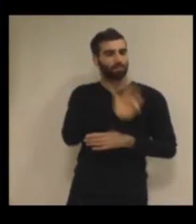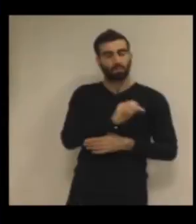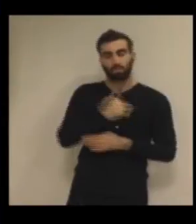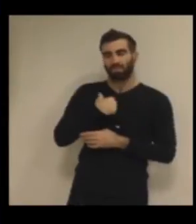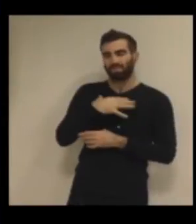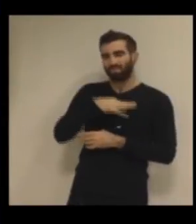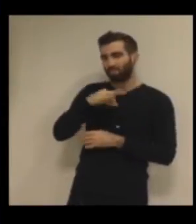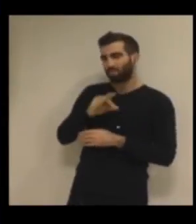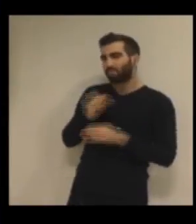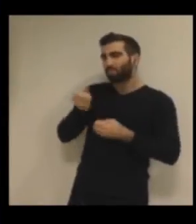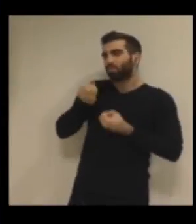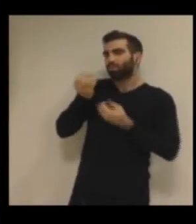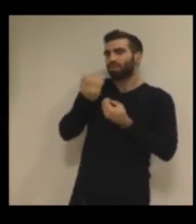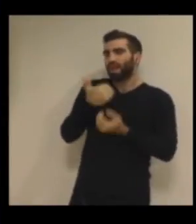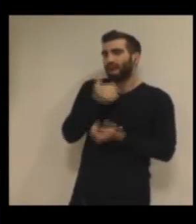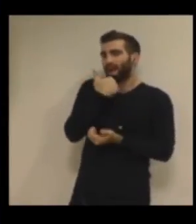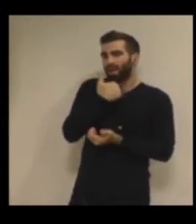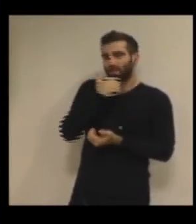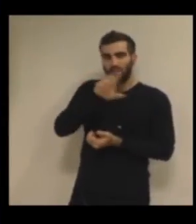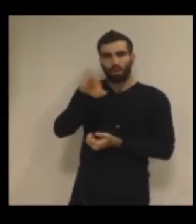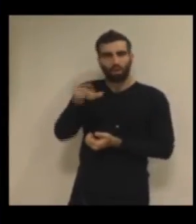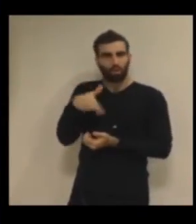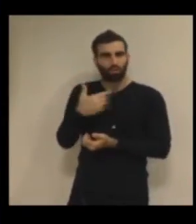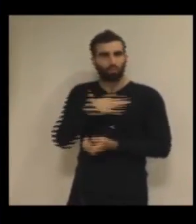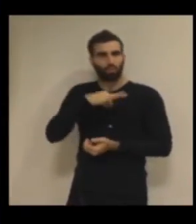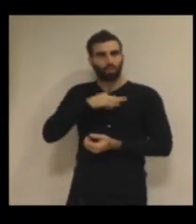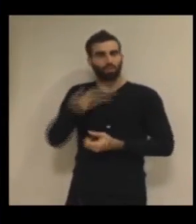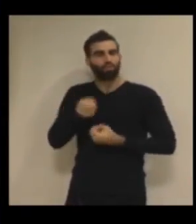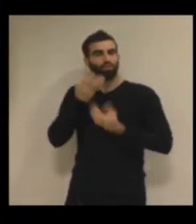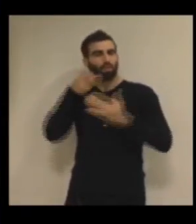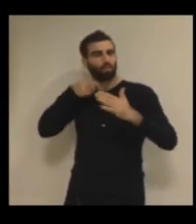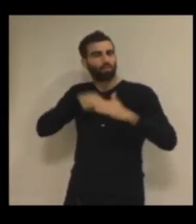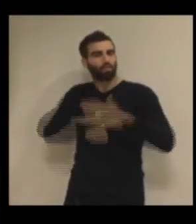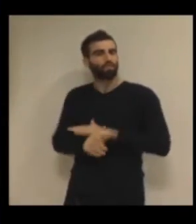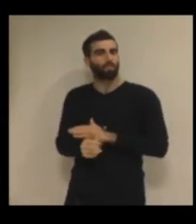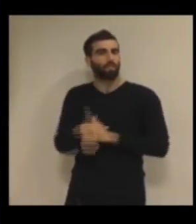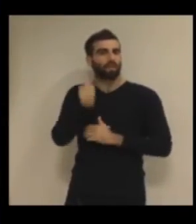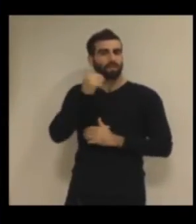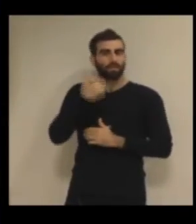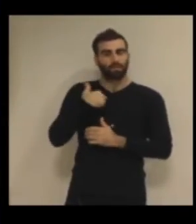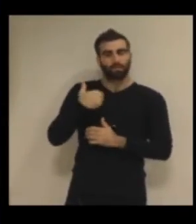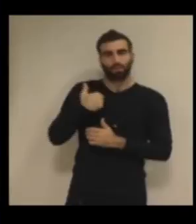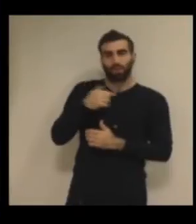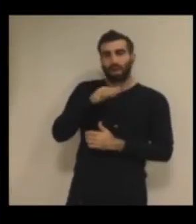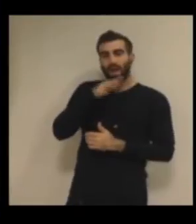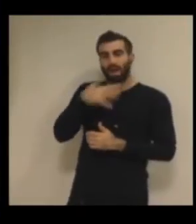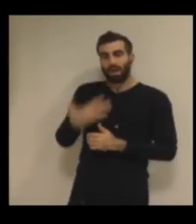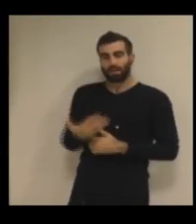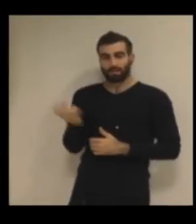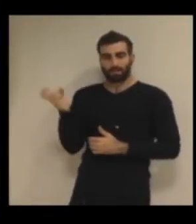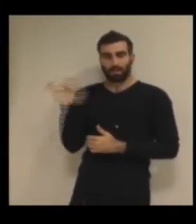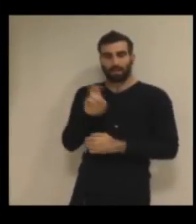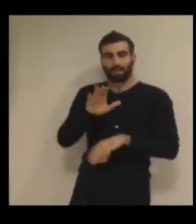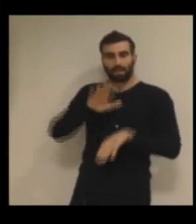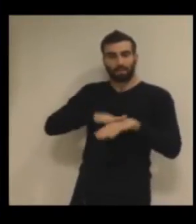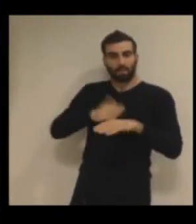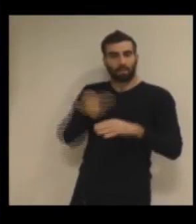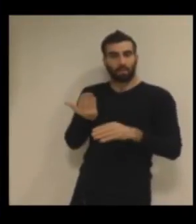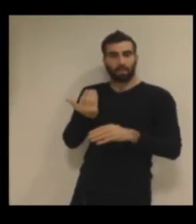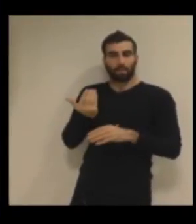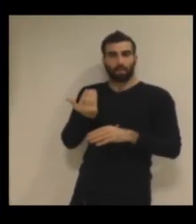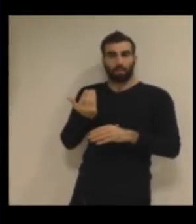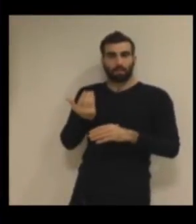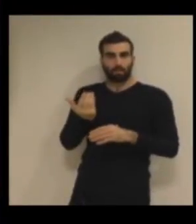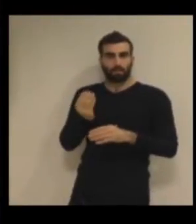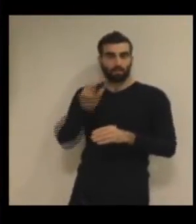quienes pueden contar en profundidad, ¿cómo van a ser ellos? Porque yo vengo a incorporarme ya en un estado, en